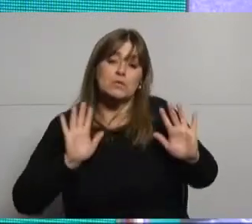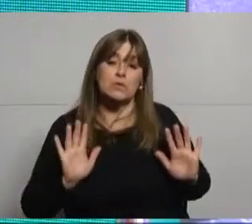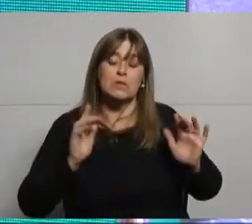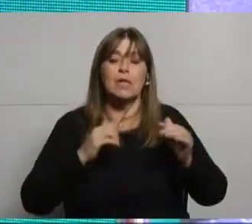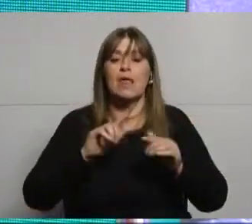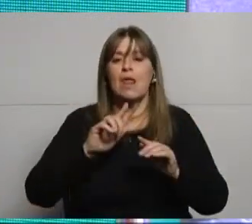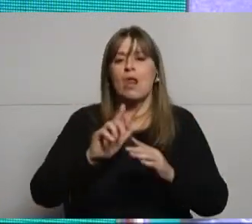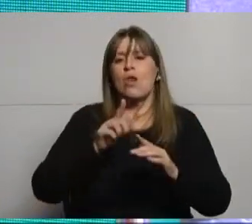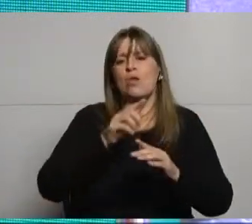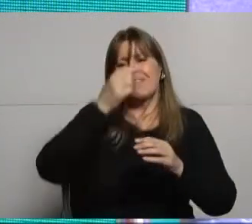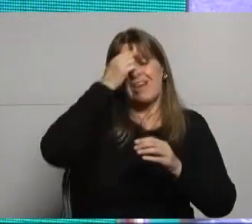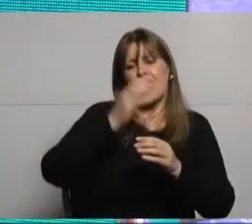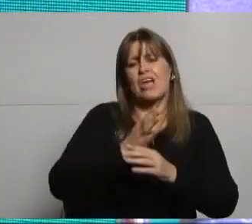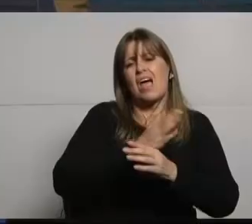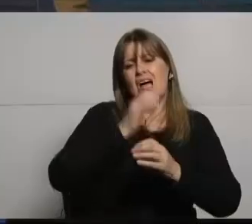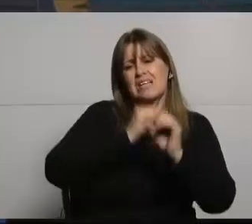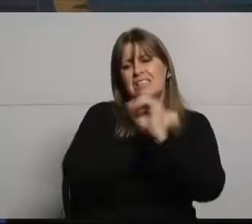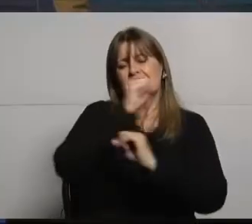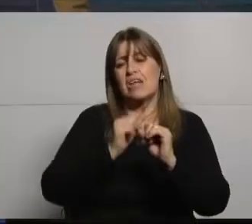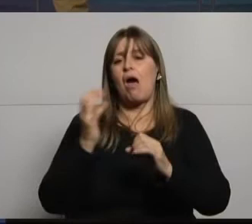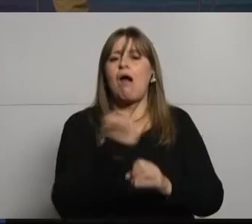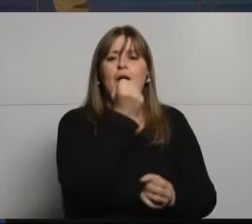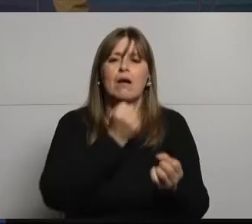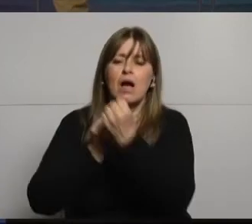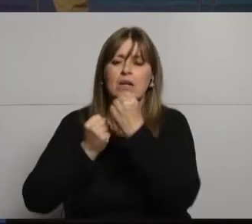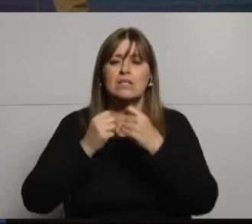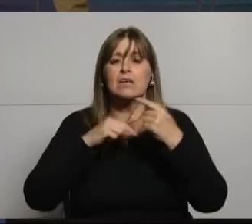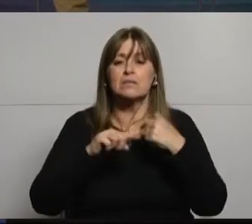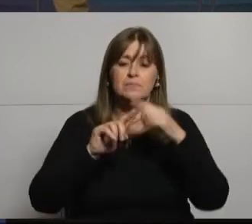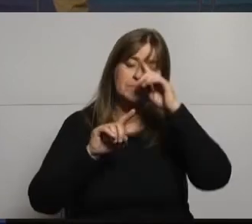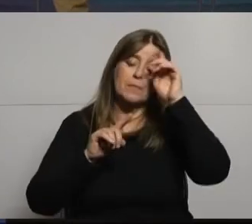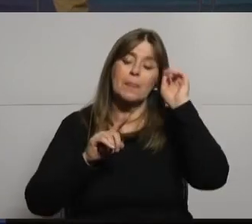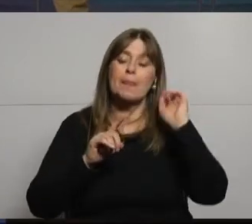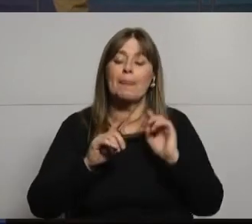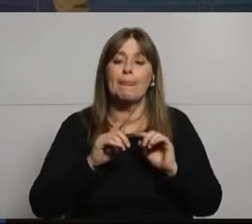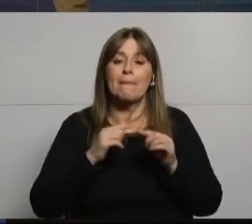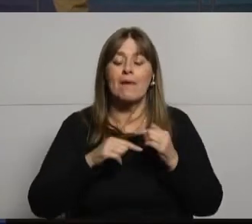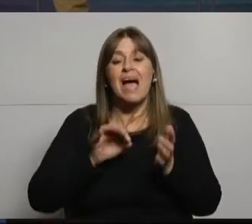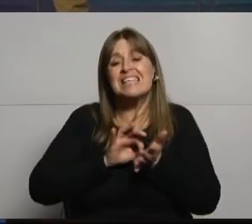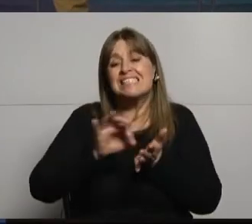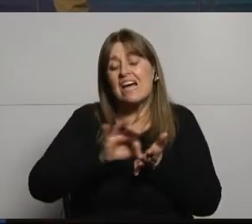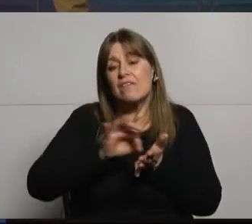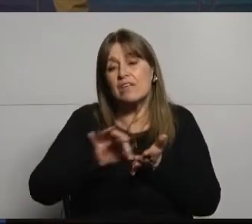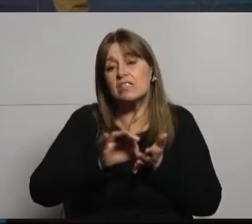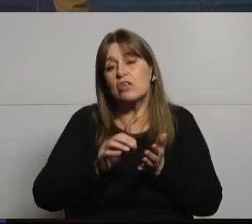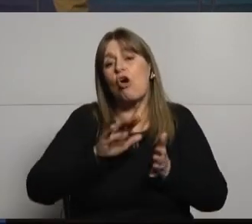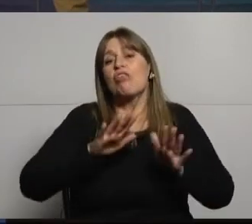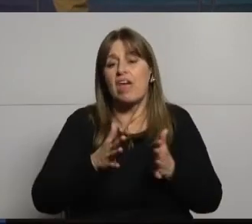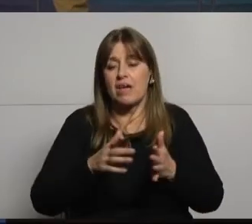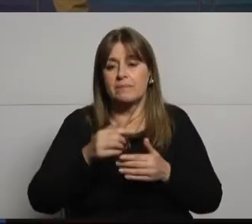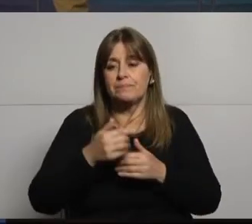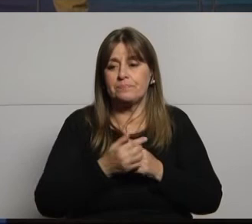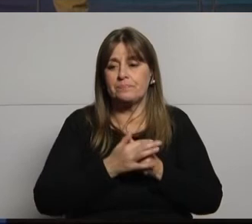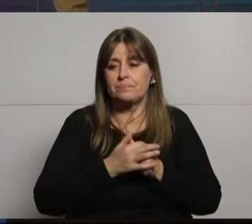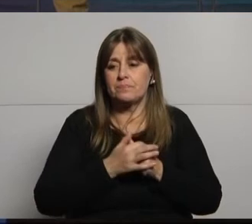la tecnología ocupe el rol de esta idea de la tecnología del rescate, ¿verdad? Como exacto. Es como al servicio de. Exacto.